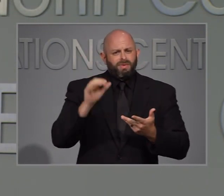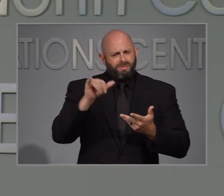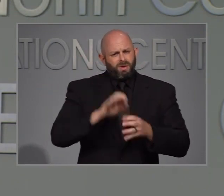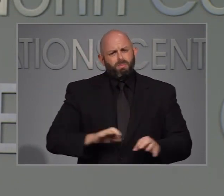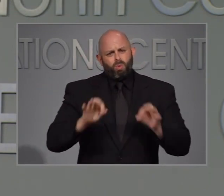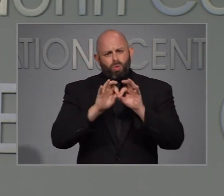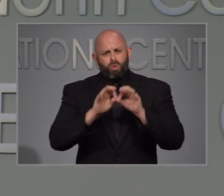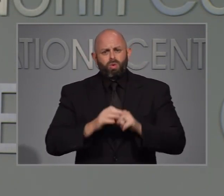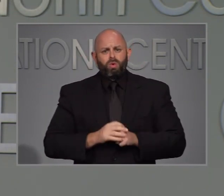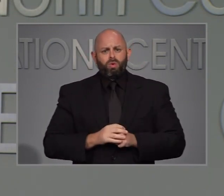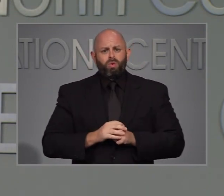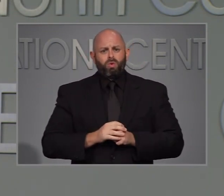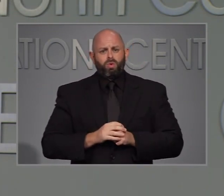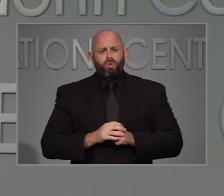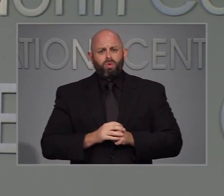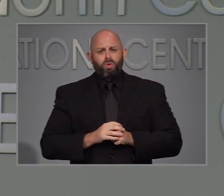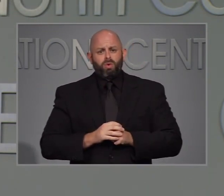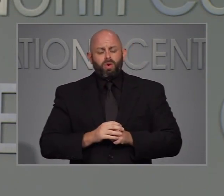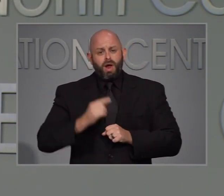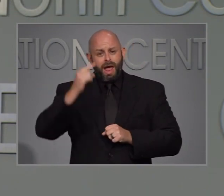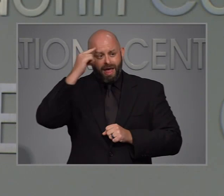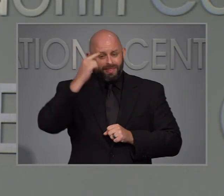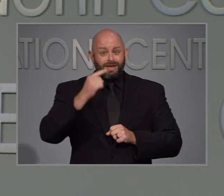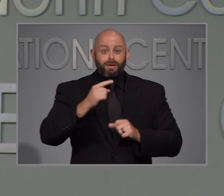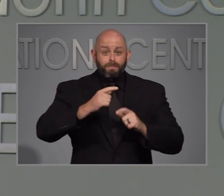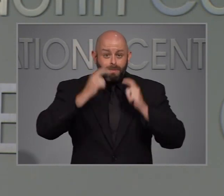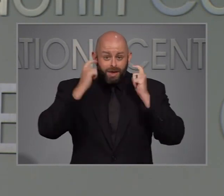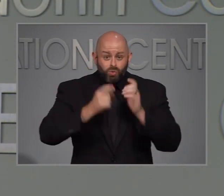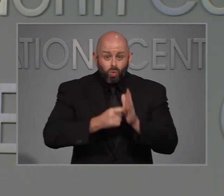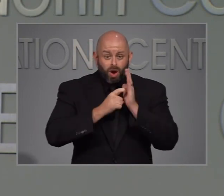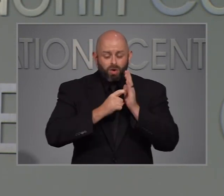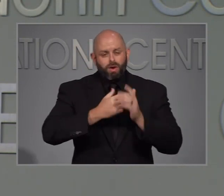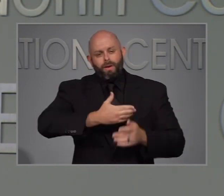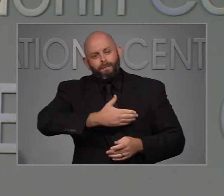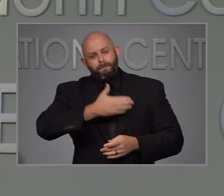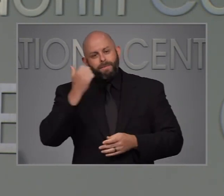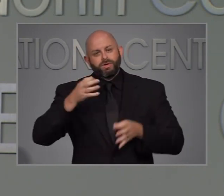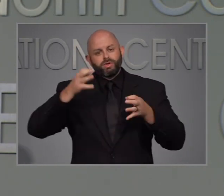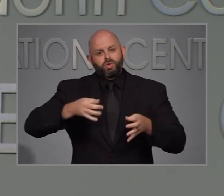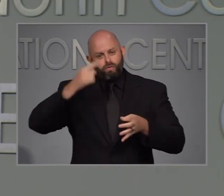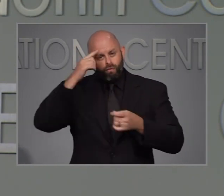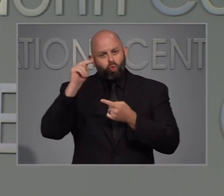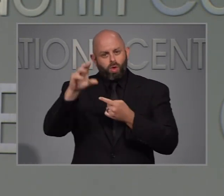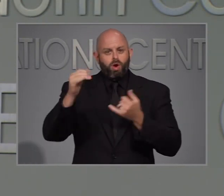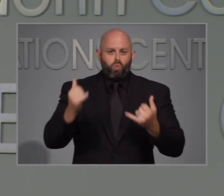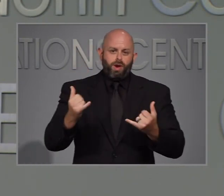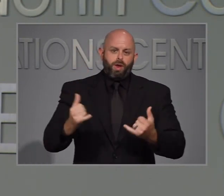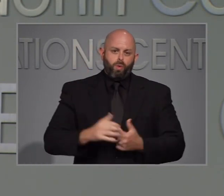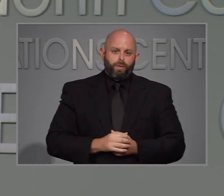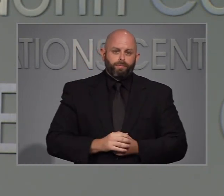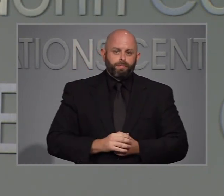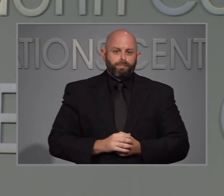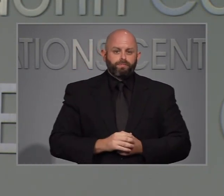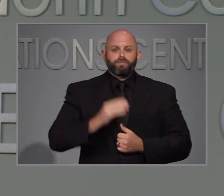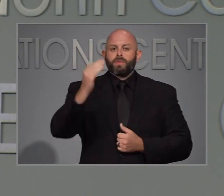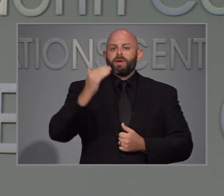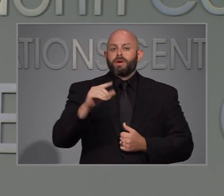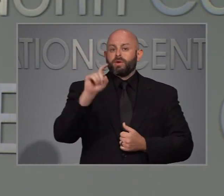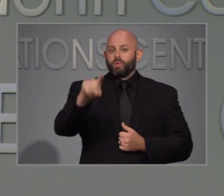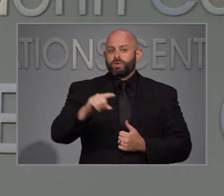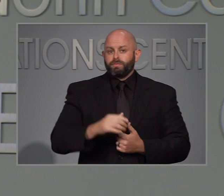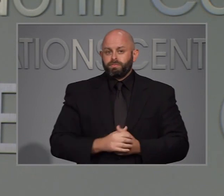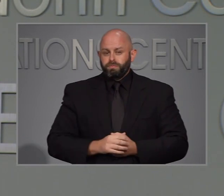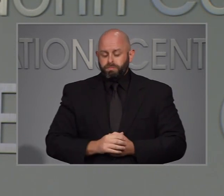mejores para tomar decisiones y yo creo que esta es la decisión correcta para Carolina del Norte en este momento.